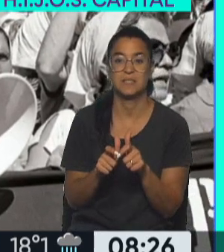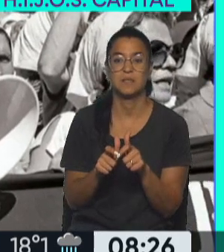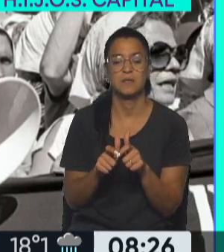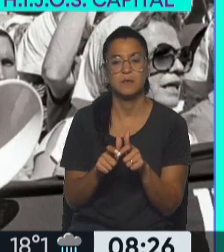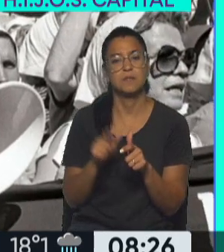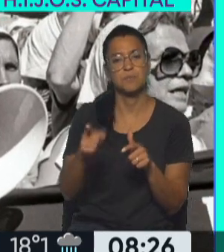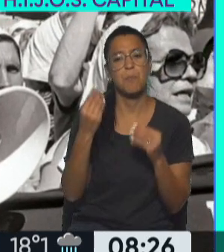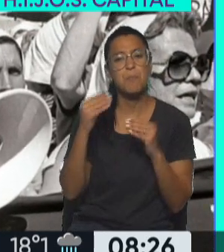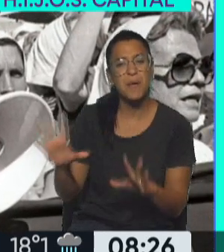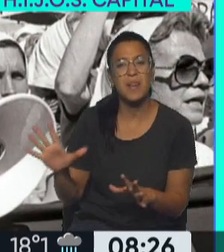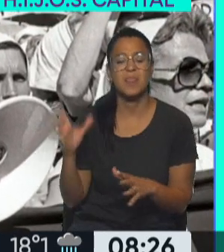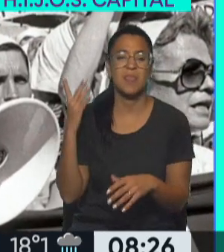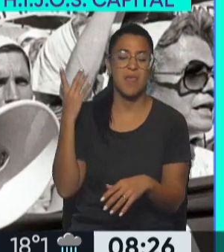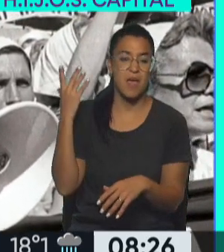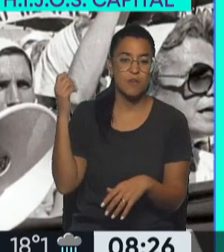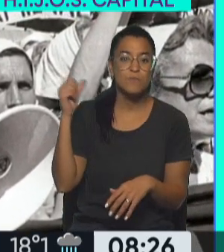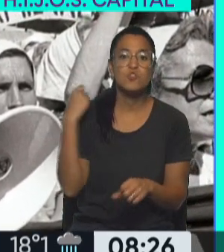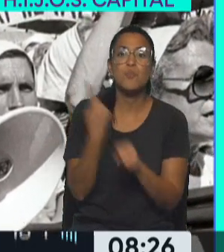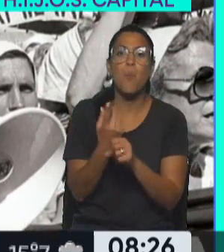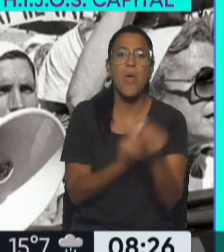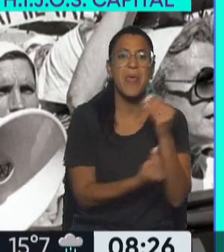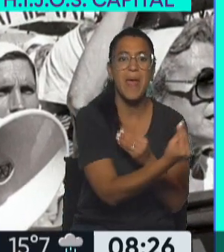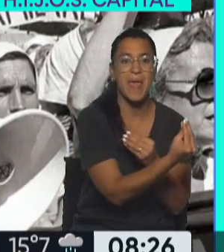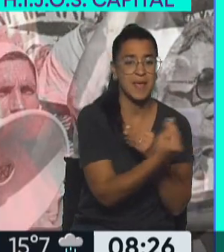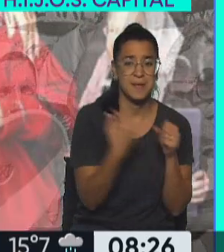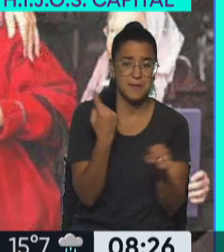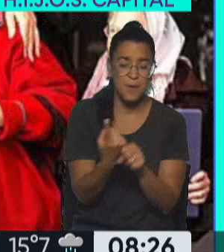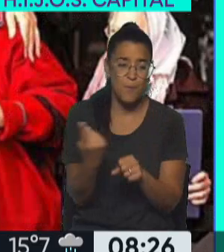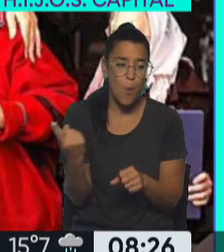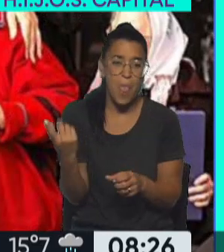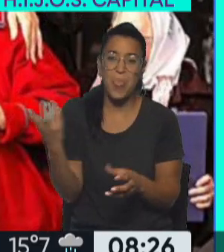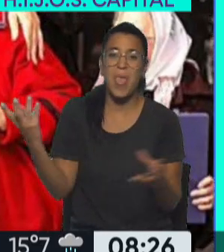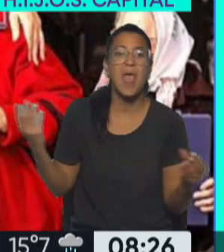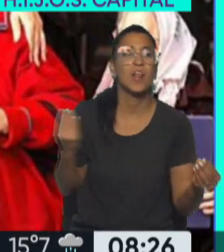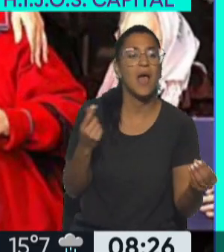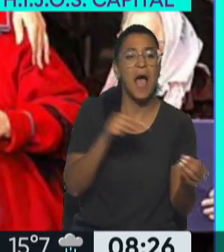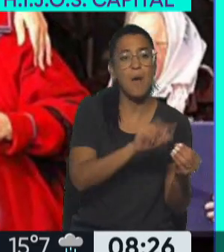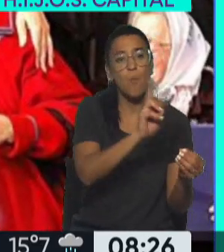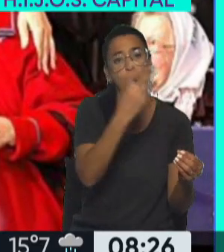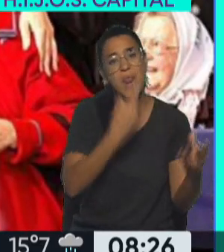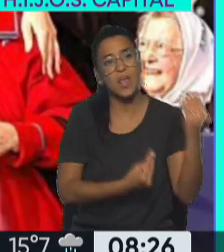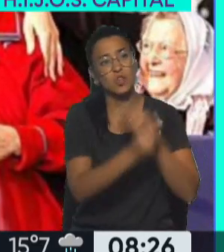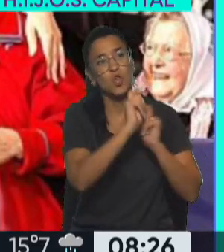es una pérdida irreparable, no pueden ser sustituidas, es imposible,